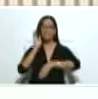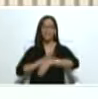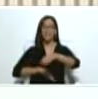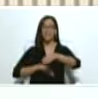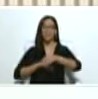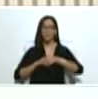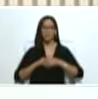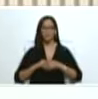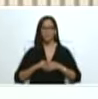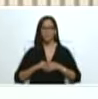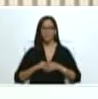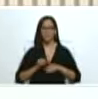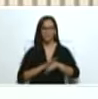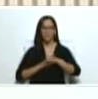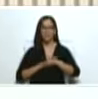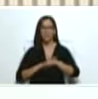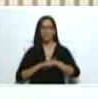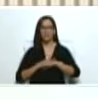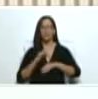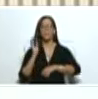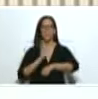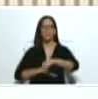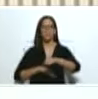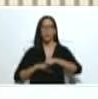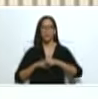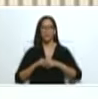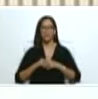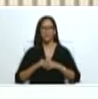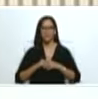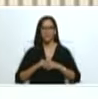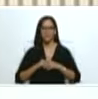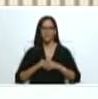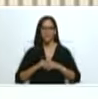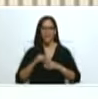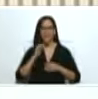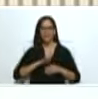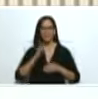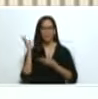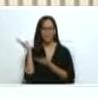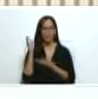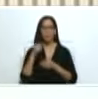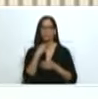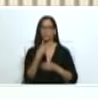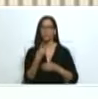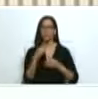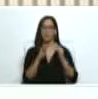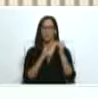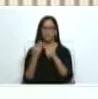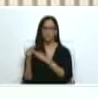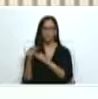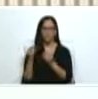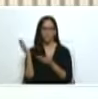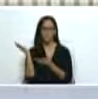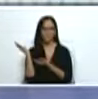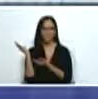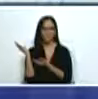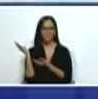Simón Bolívar, o sea, Barcelona. Allá está Alejandro Galindo, vocero de la comunidad. Adelante.